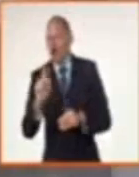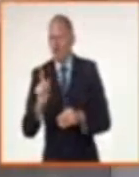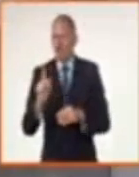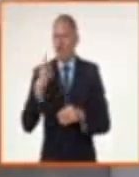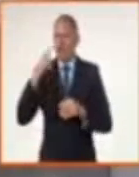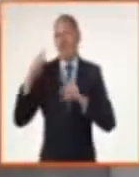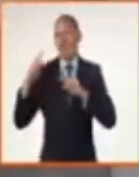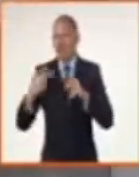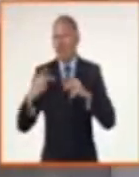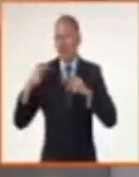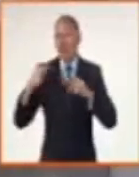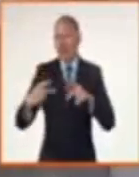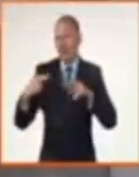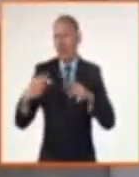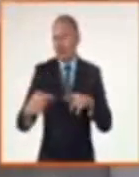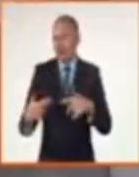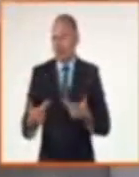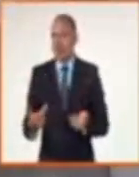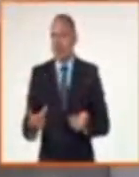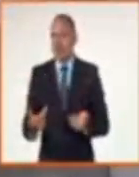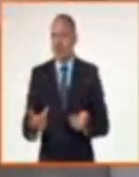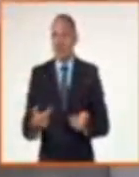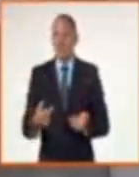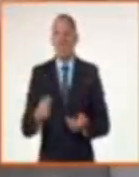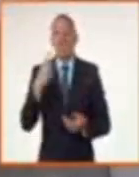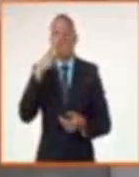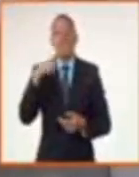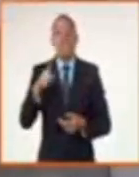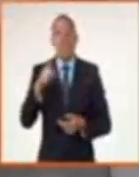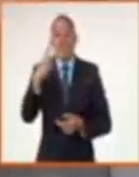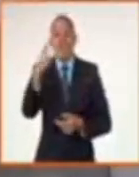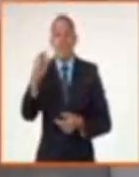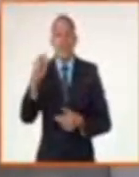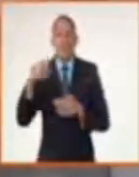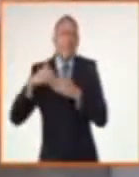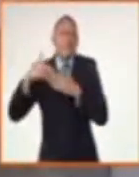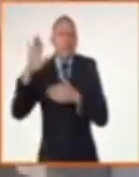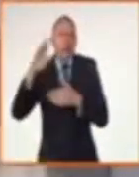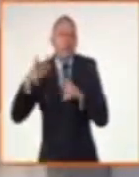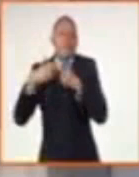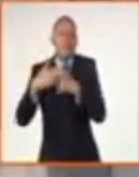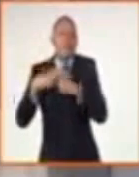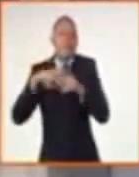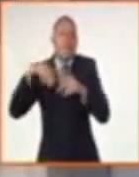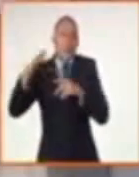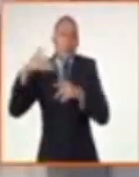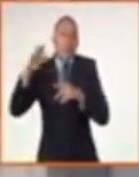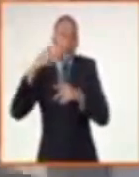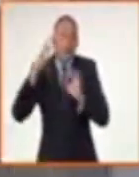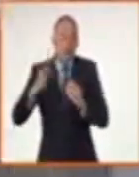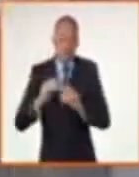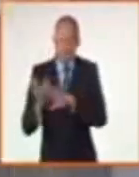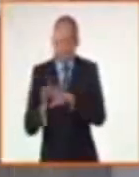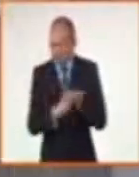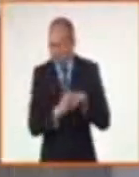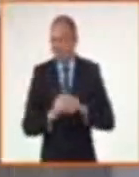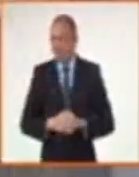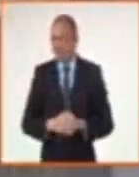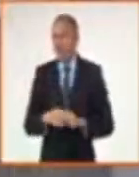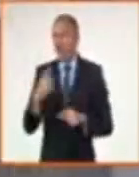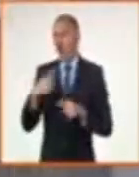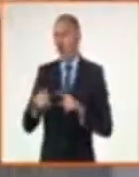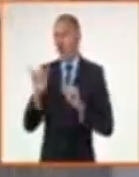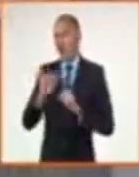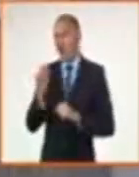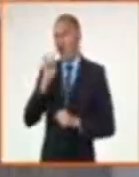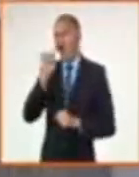gente, porque ustedes dicen baje cuando va al pueblo. Que se vaya la base. Realmente en la base sube cuando es